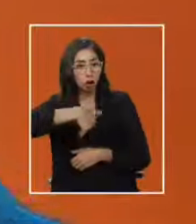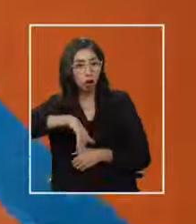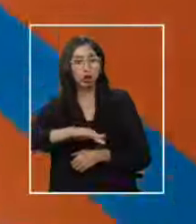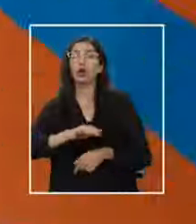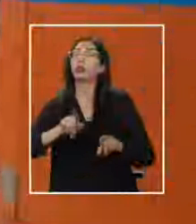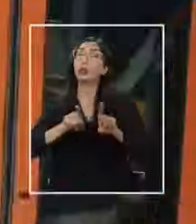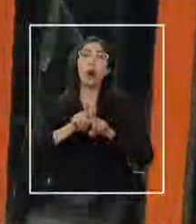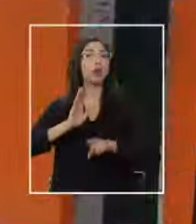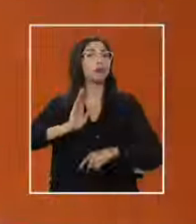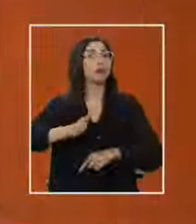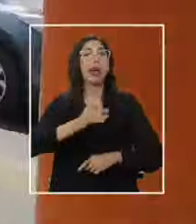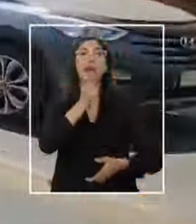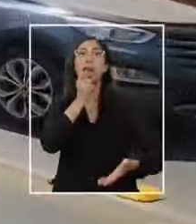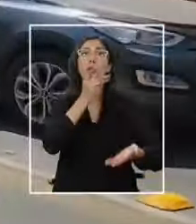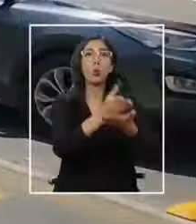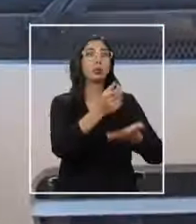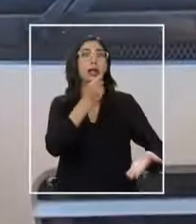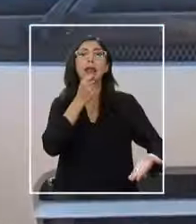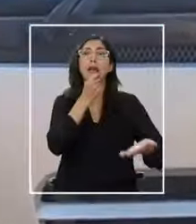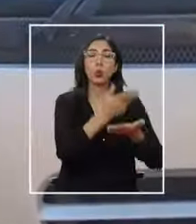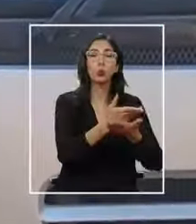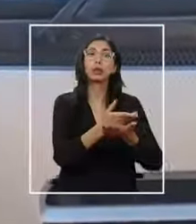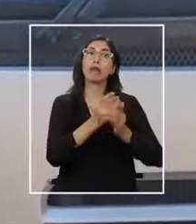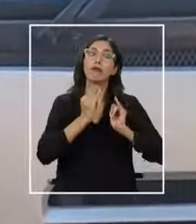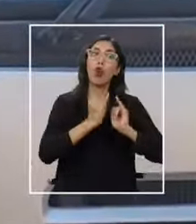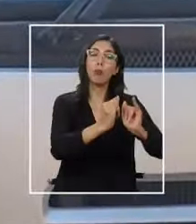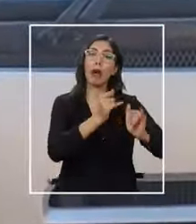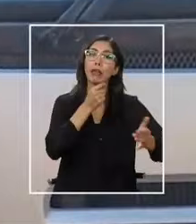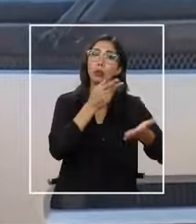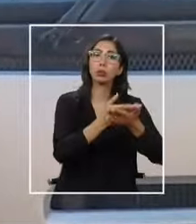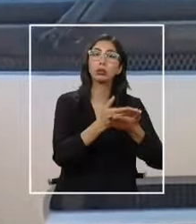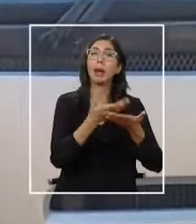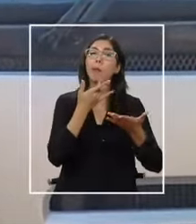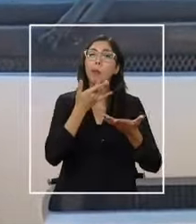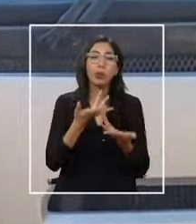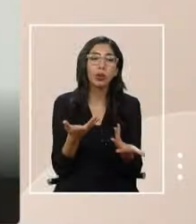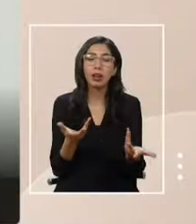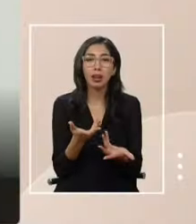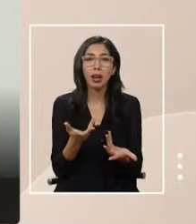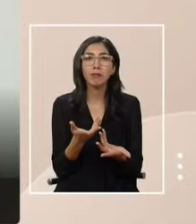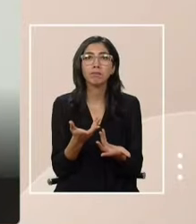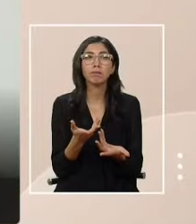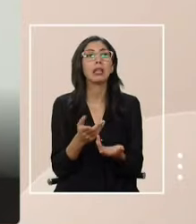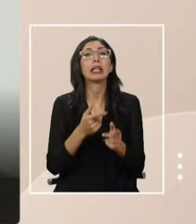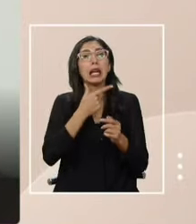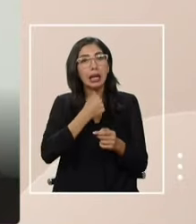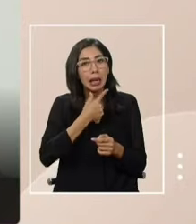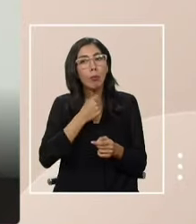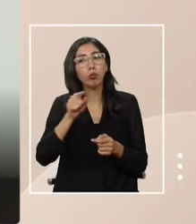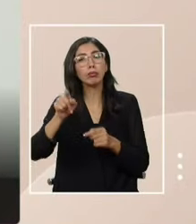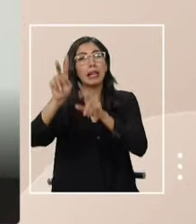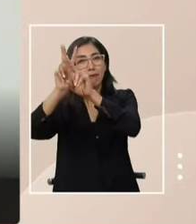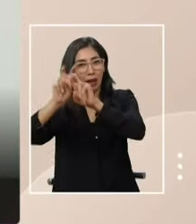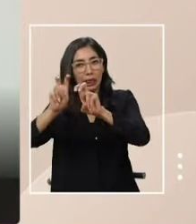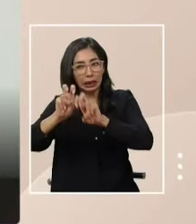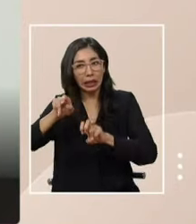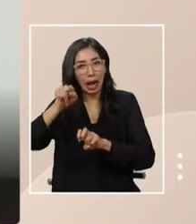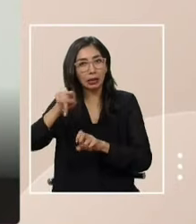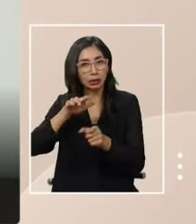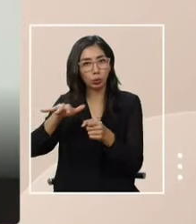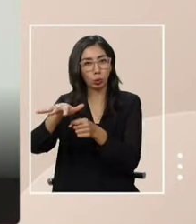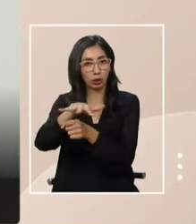seguir aportando más información e insistiendo, ¿cierto?, de que se investigue a fondo